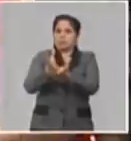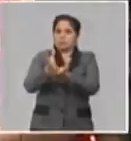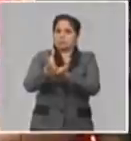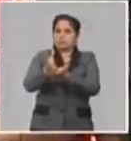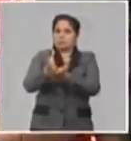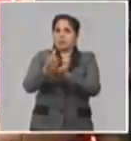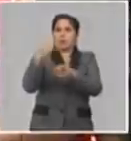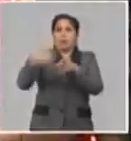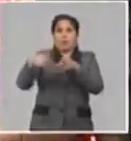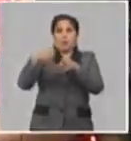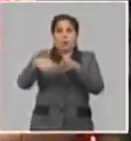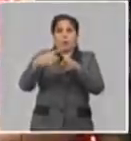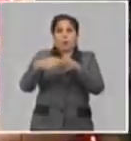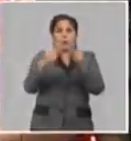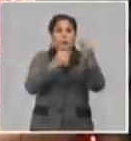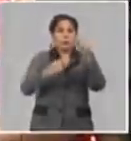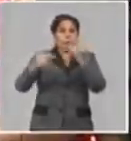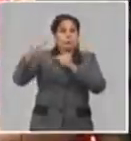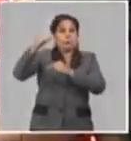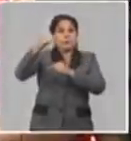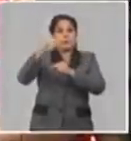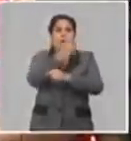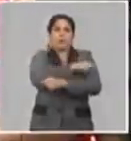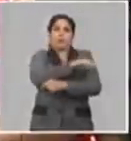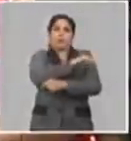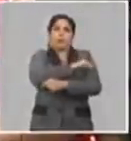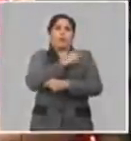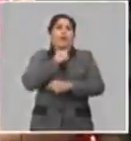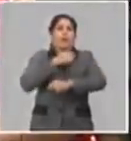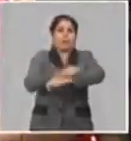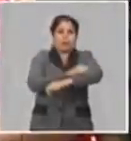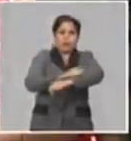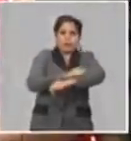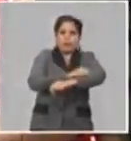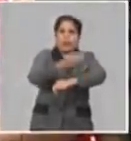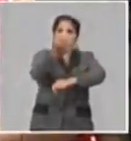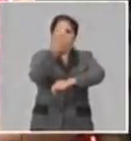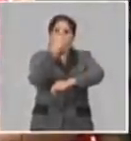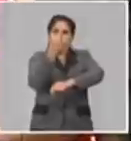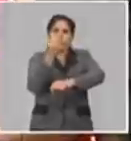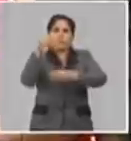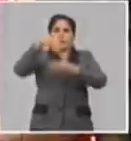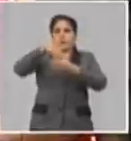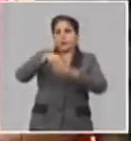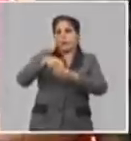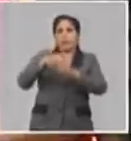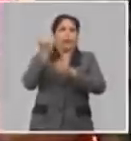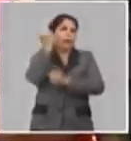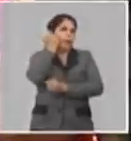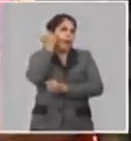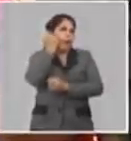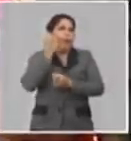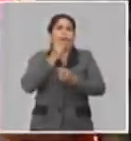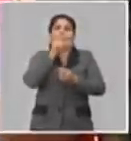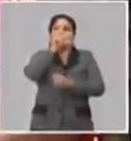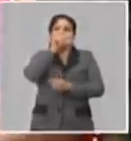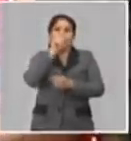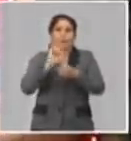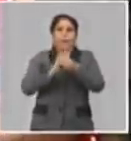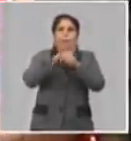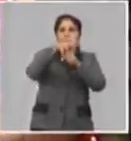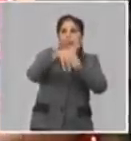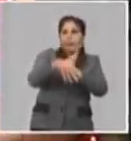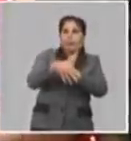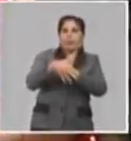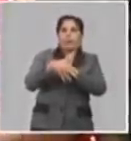Los productos básicos a la población, aseo, alimentos, se incluyen los frescos, se incluyen también las bebidas